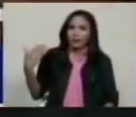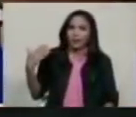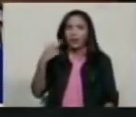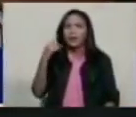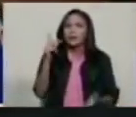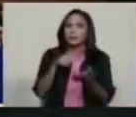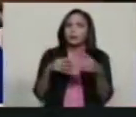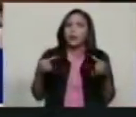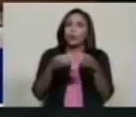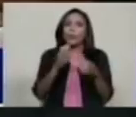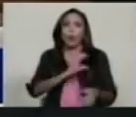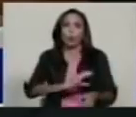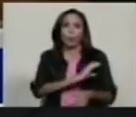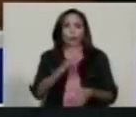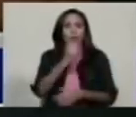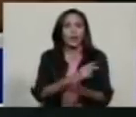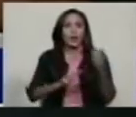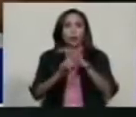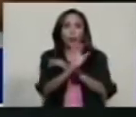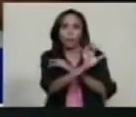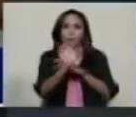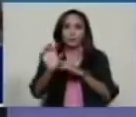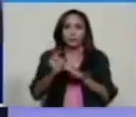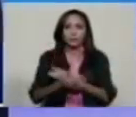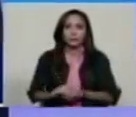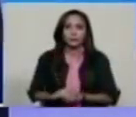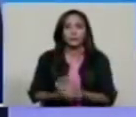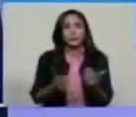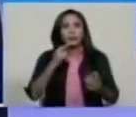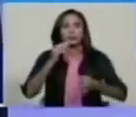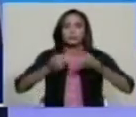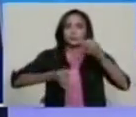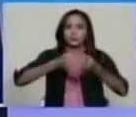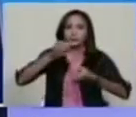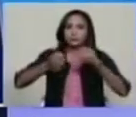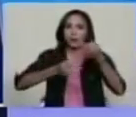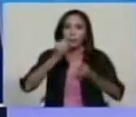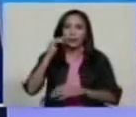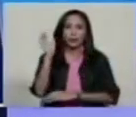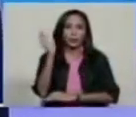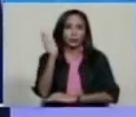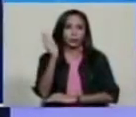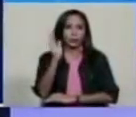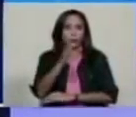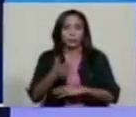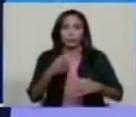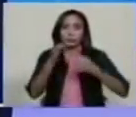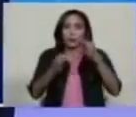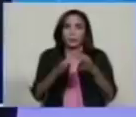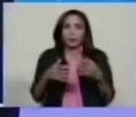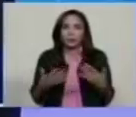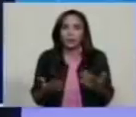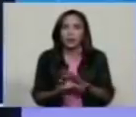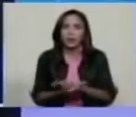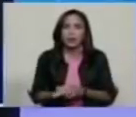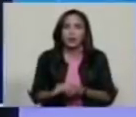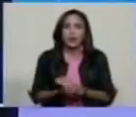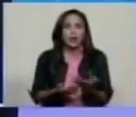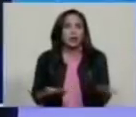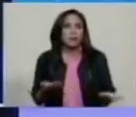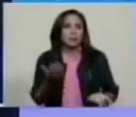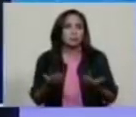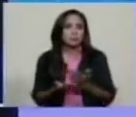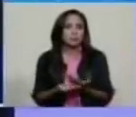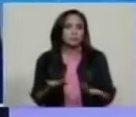la comisión de alto nivel entre ambos presidentes. Hemos hablado y hemos comprometido no solamente